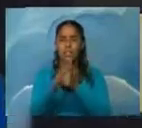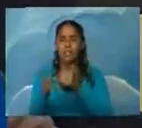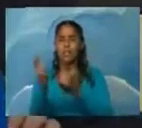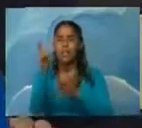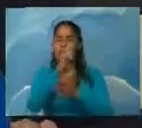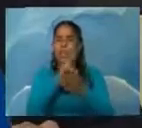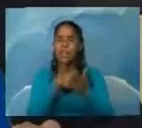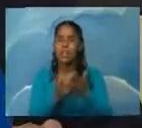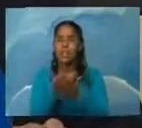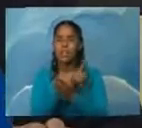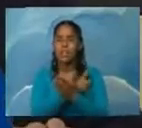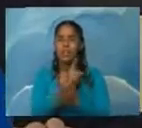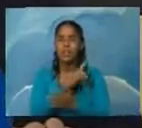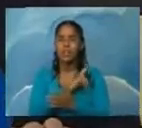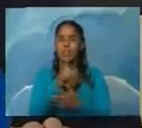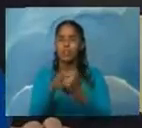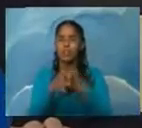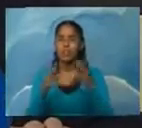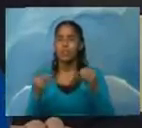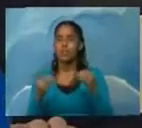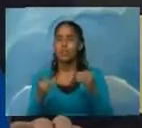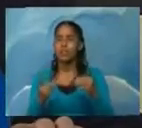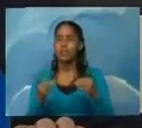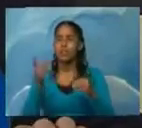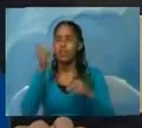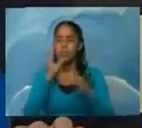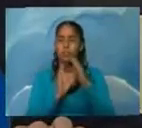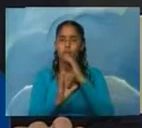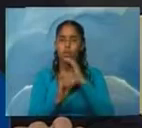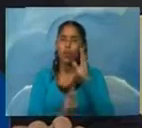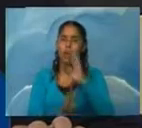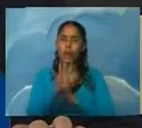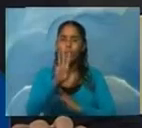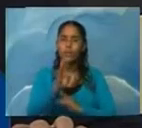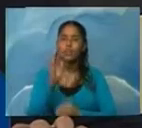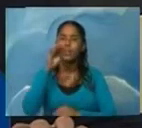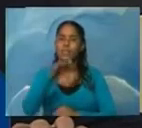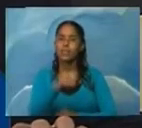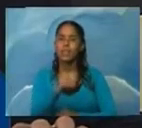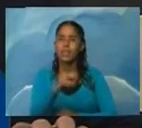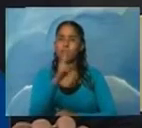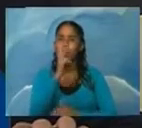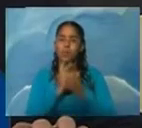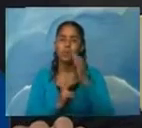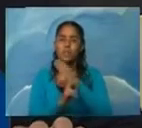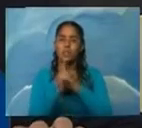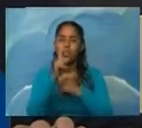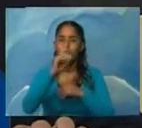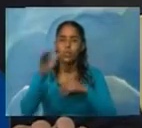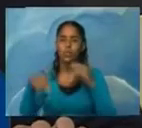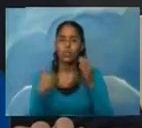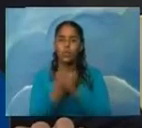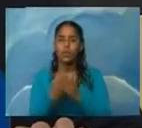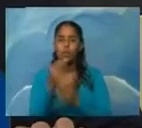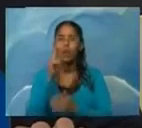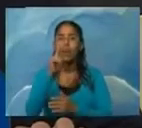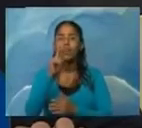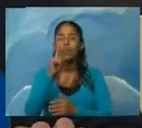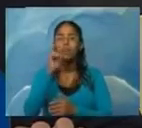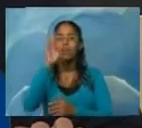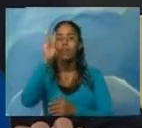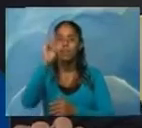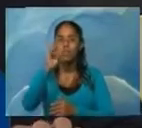libro Deuteronomio, capítulo 14. Estaremos estudiando el versículo 1 hasta el 27. Le